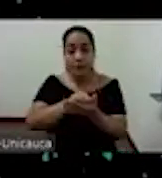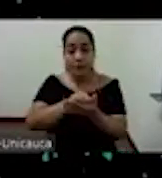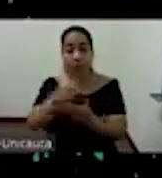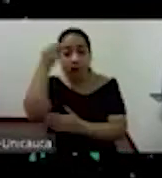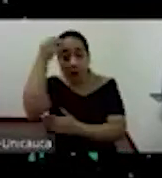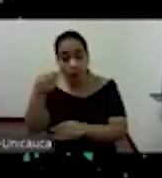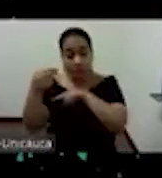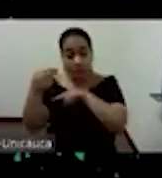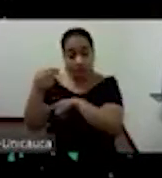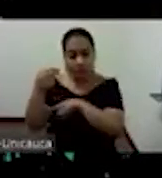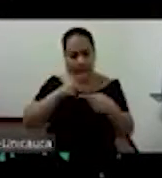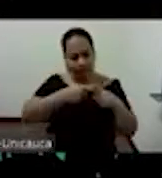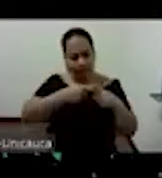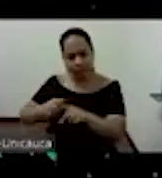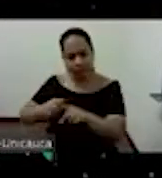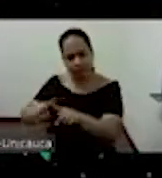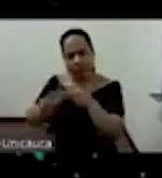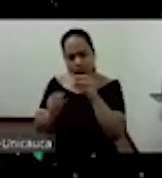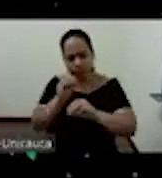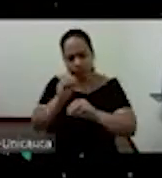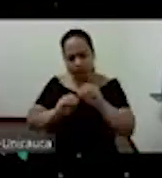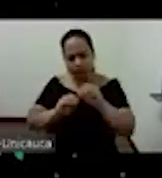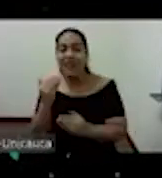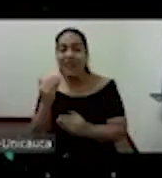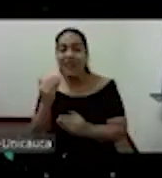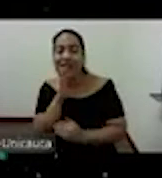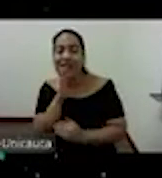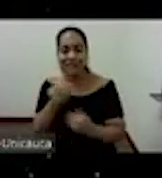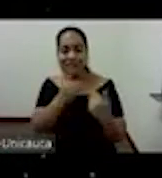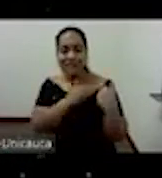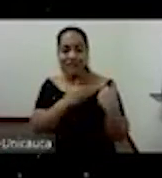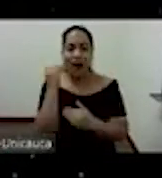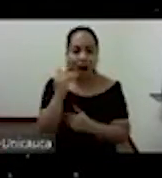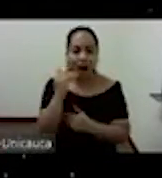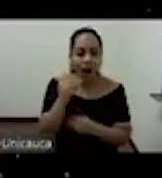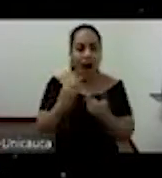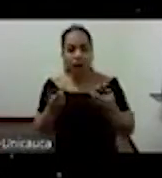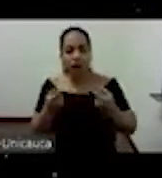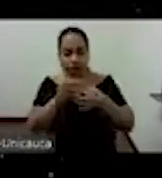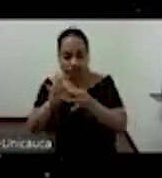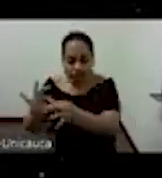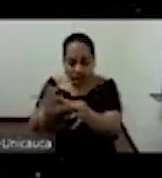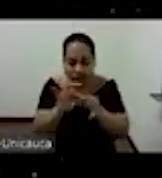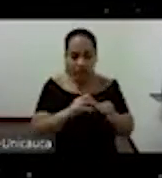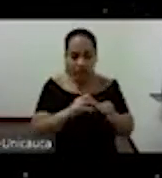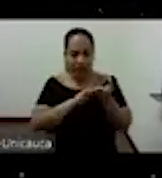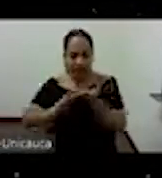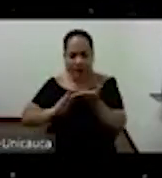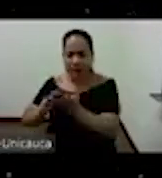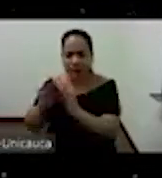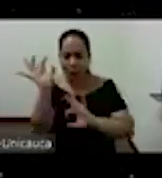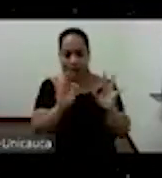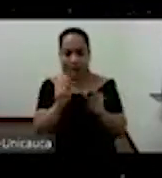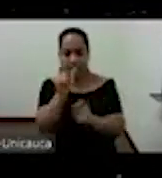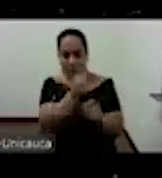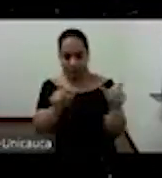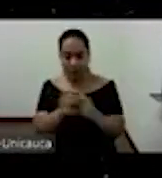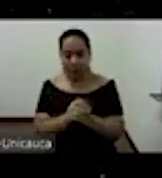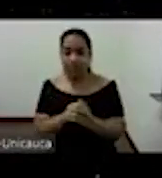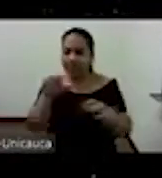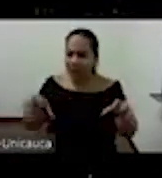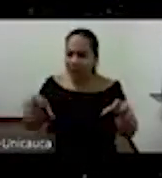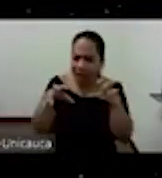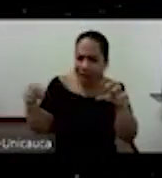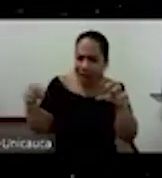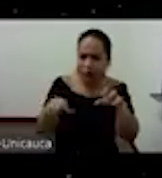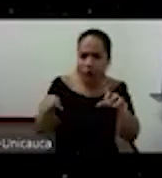Históricamente, los tejidos han sido elaborados por mujeres con fines como sanar, unir y organizar personas. Este ejercicio solamente